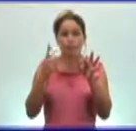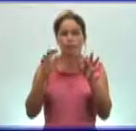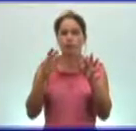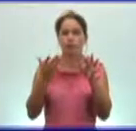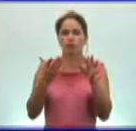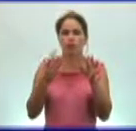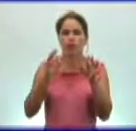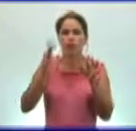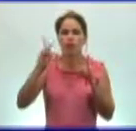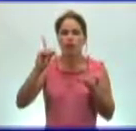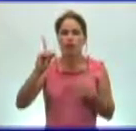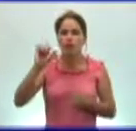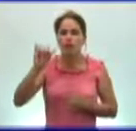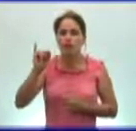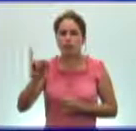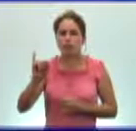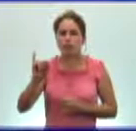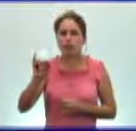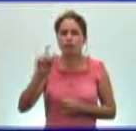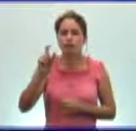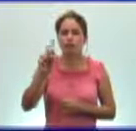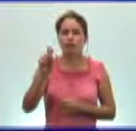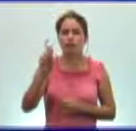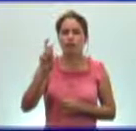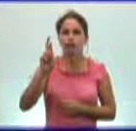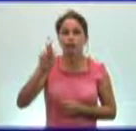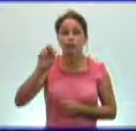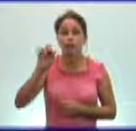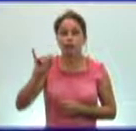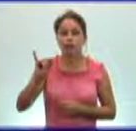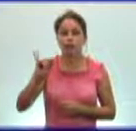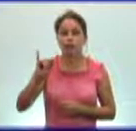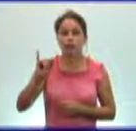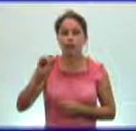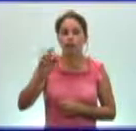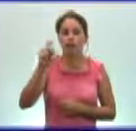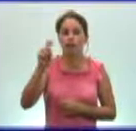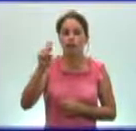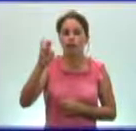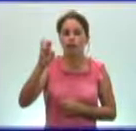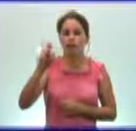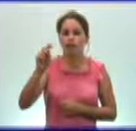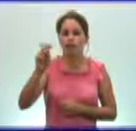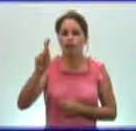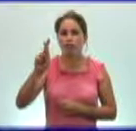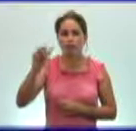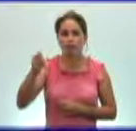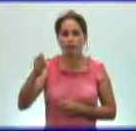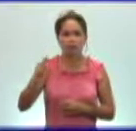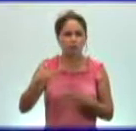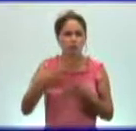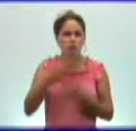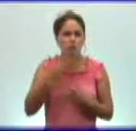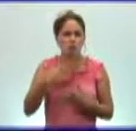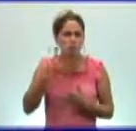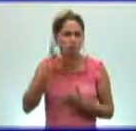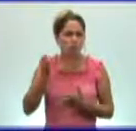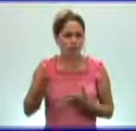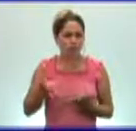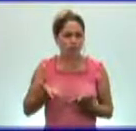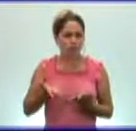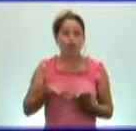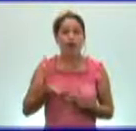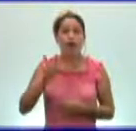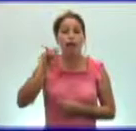¿Cuáles son estos prefijos? Di, que me expresa la información de la cantidad de átomos que hay presente en la